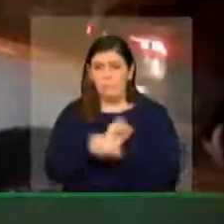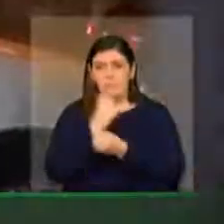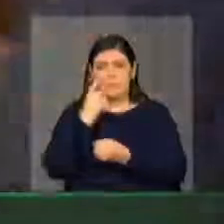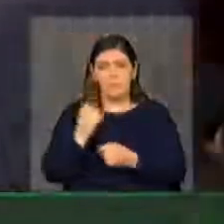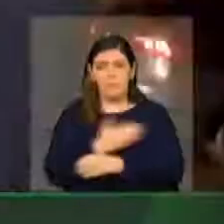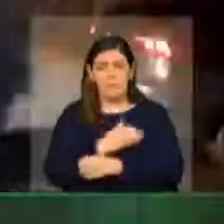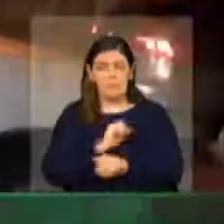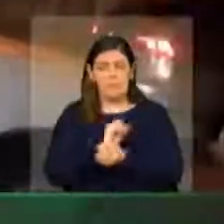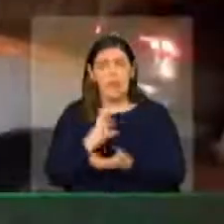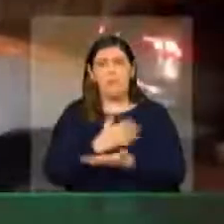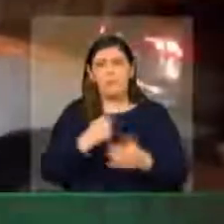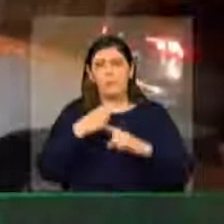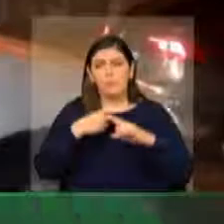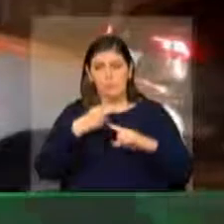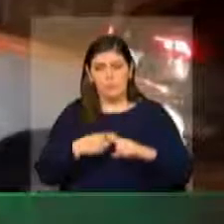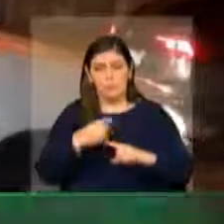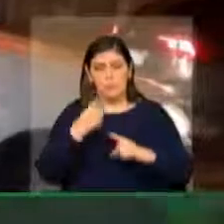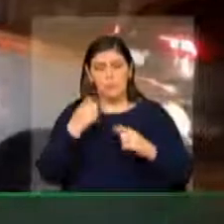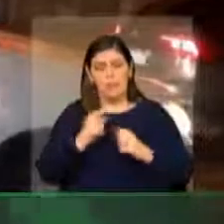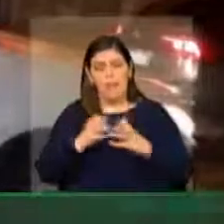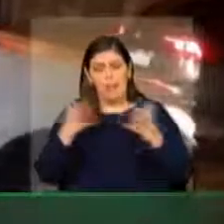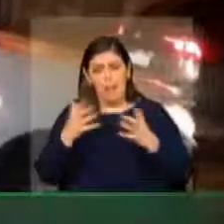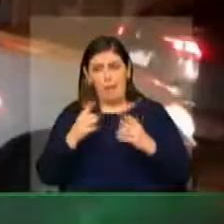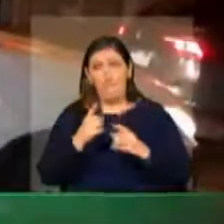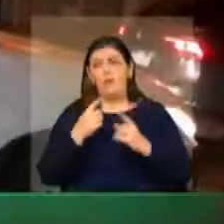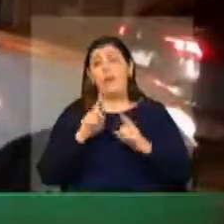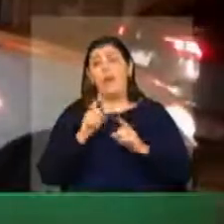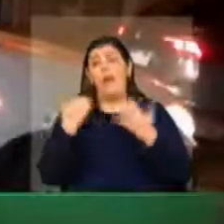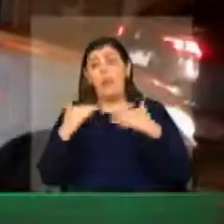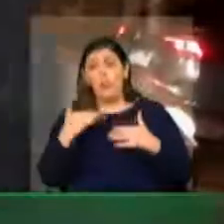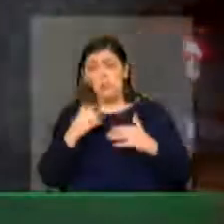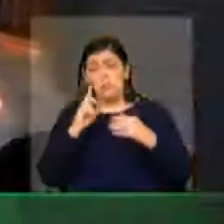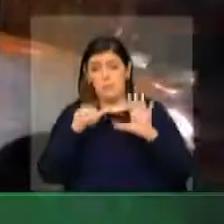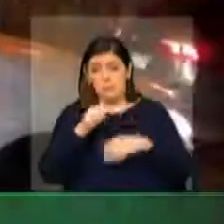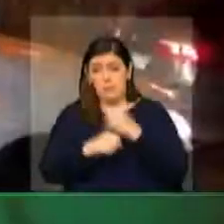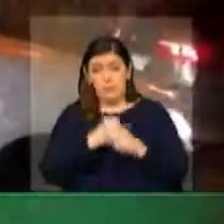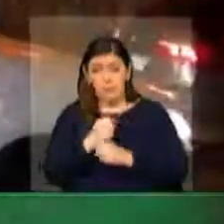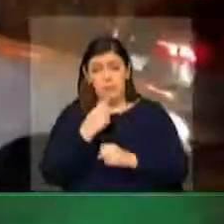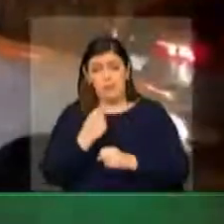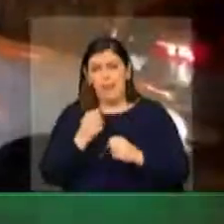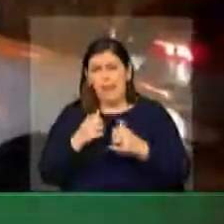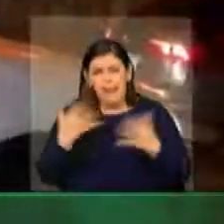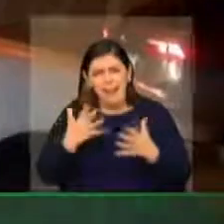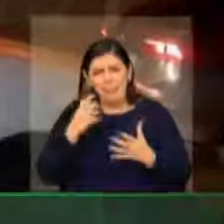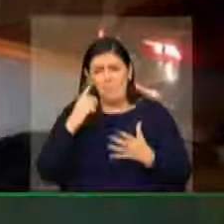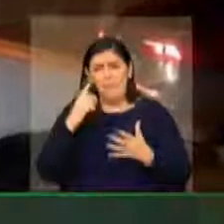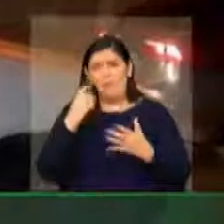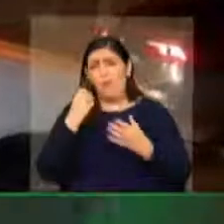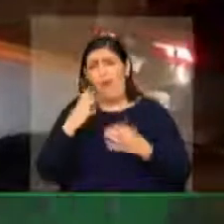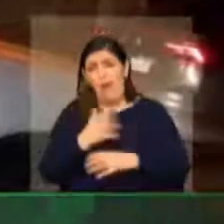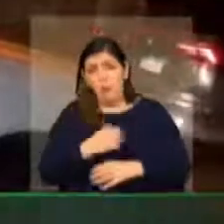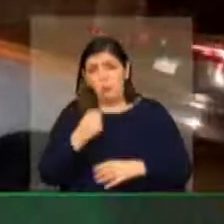imputado por un delito de abuso sexual especialmente agravado, al tiempo que el adolescente se lo señaló por una infracción gravísima por abuso